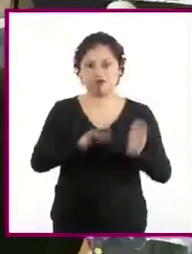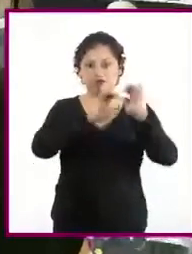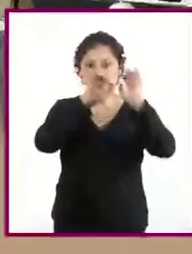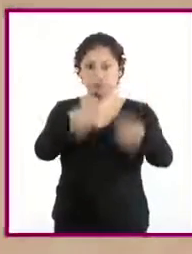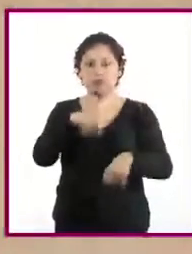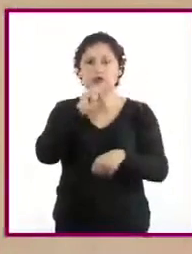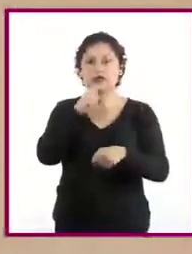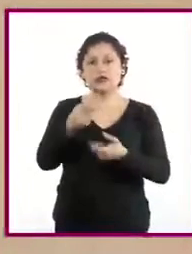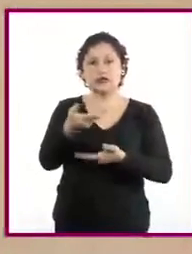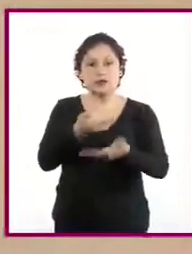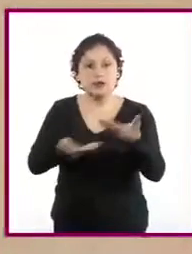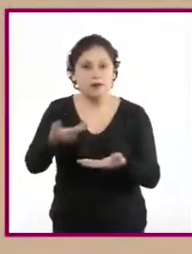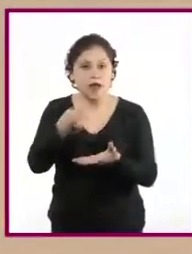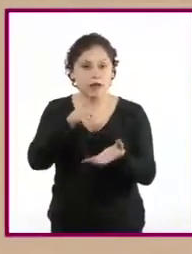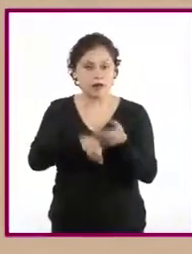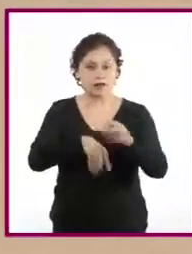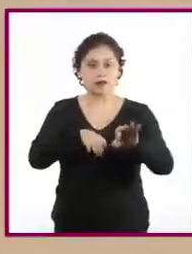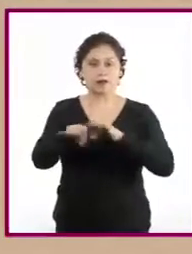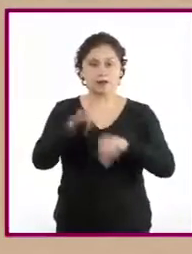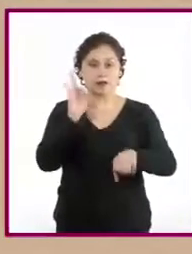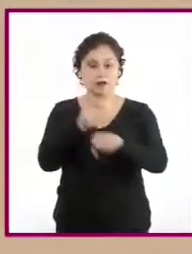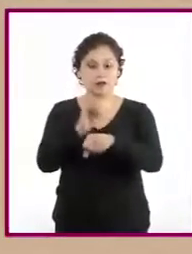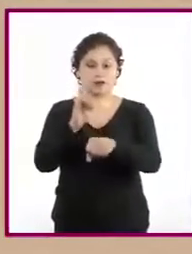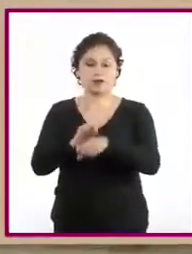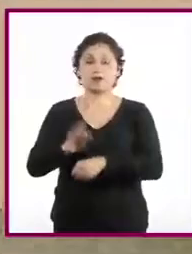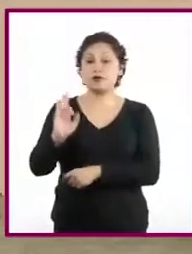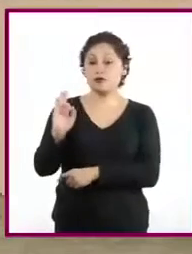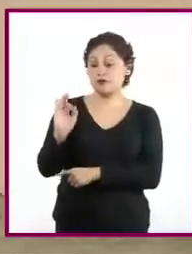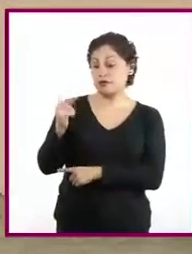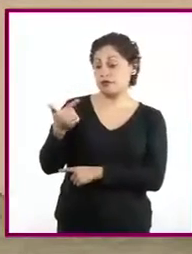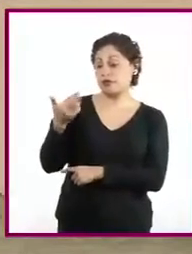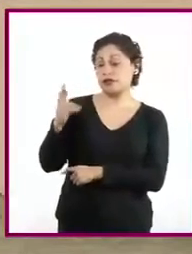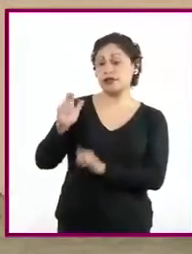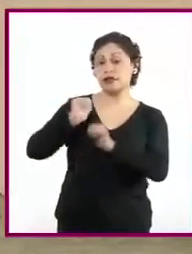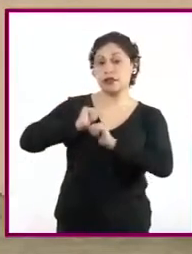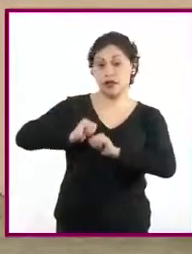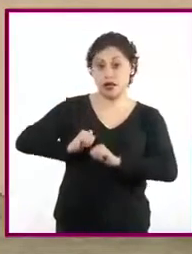relaciones laborales. La Fiscalía General de la República hace